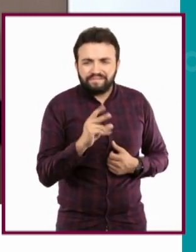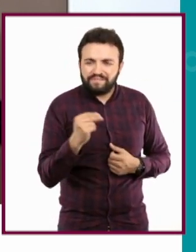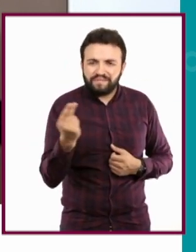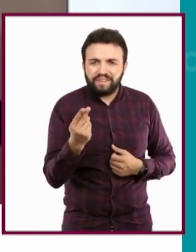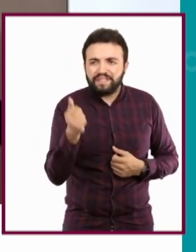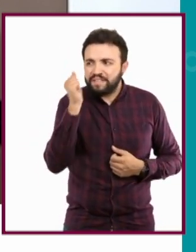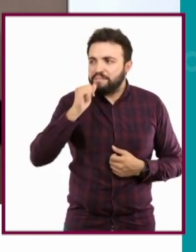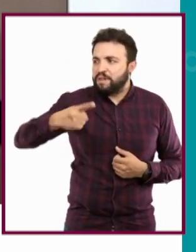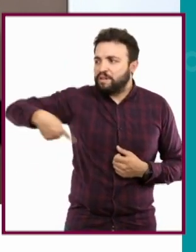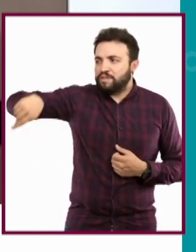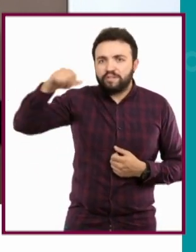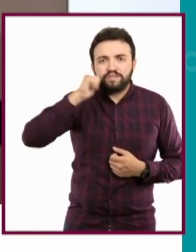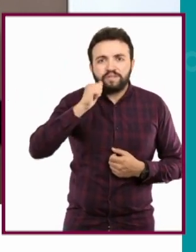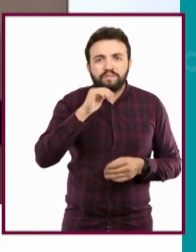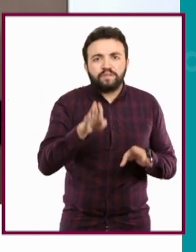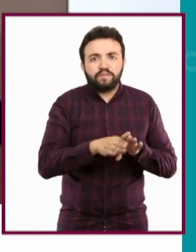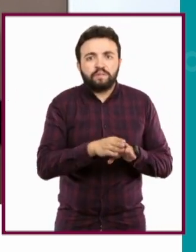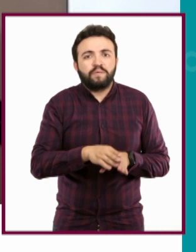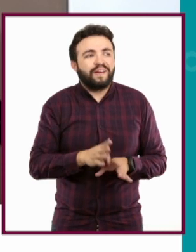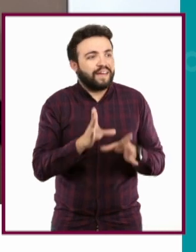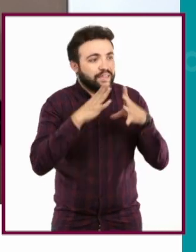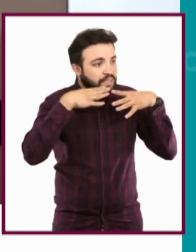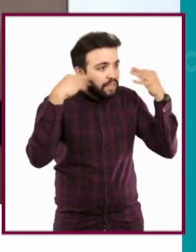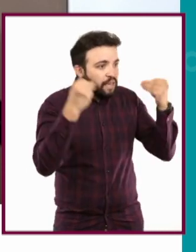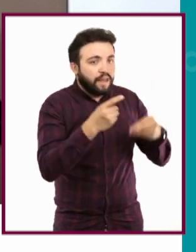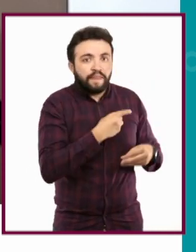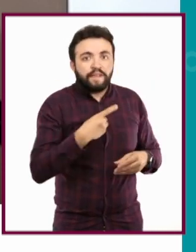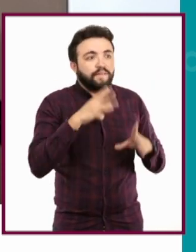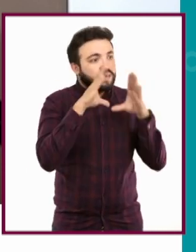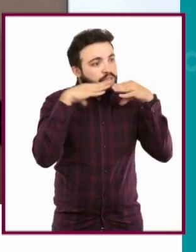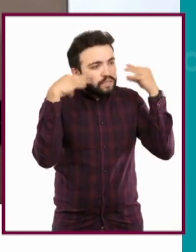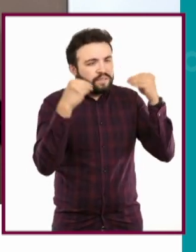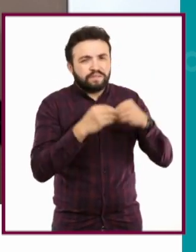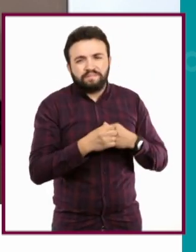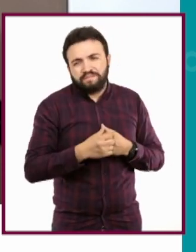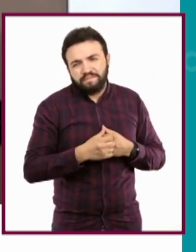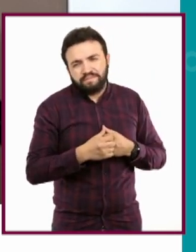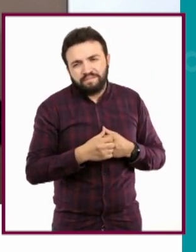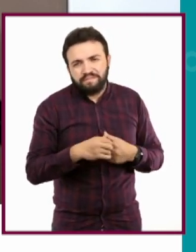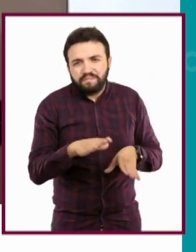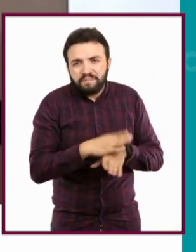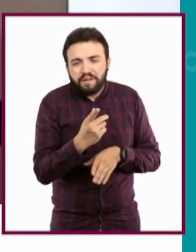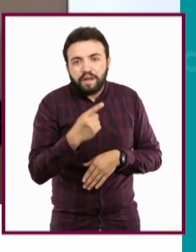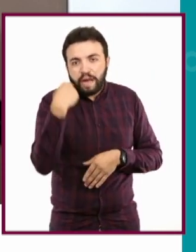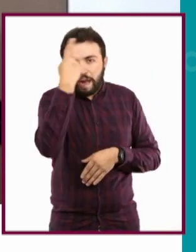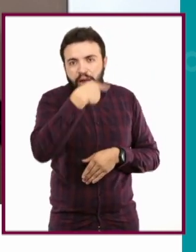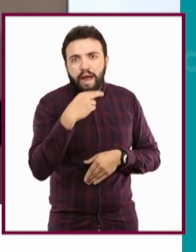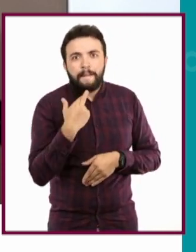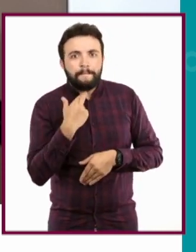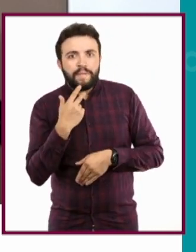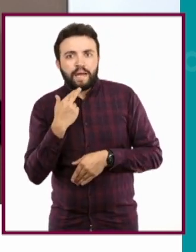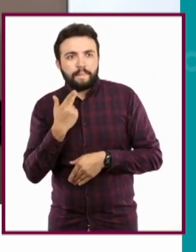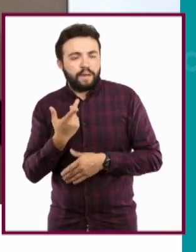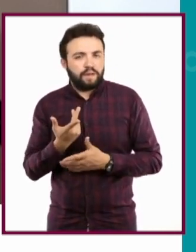muy común en el mundo en el que vivimos, ¿no? Siempre hay que estar sonrientes y mostrando la mejor